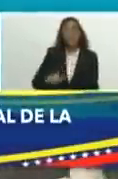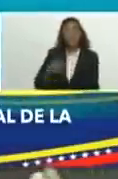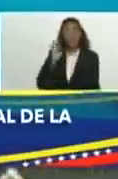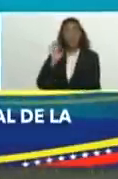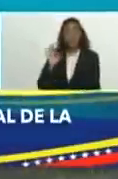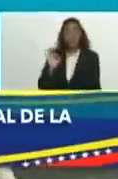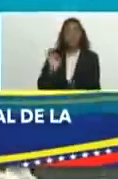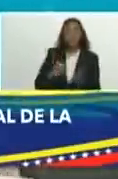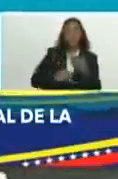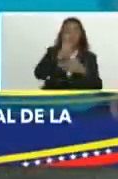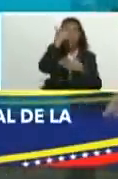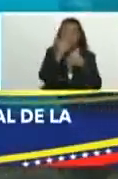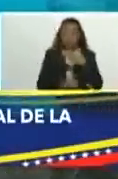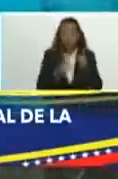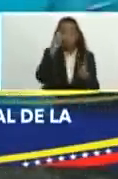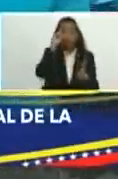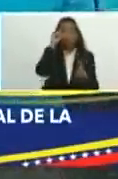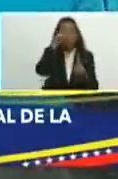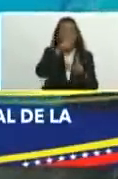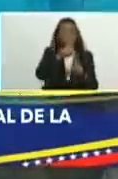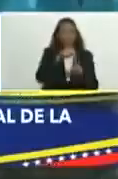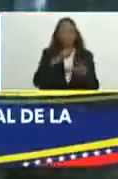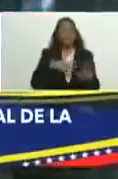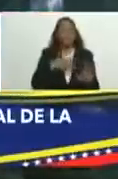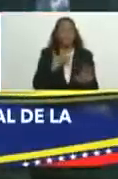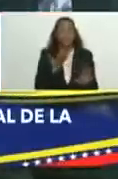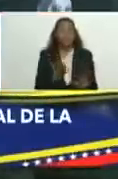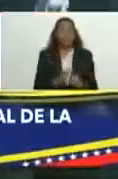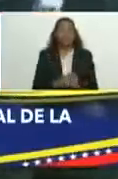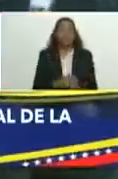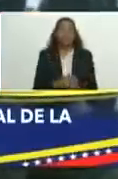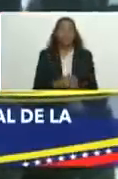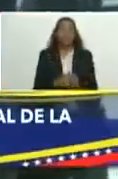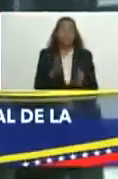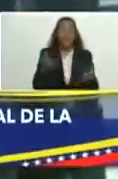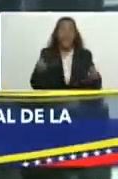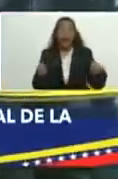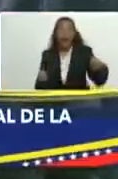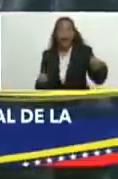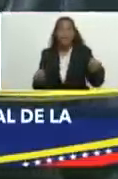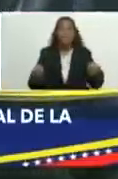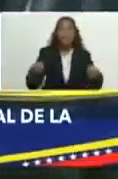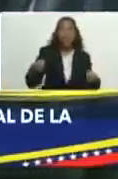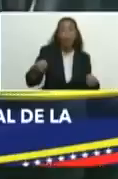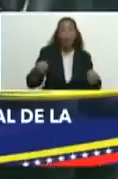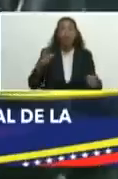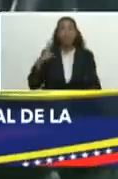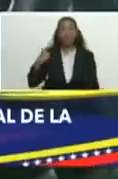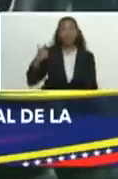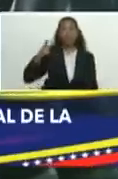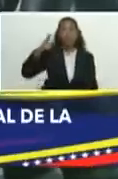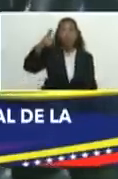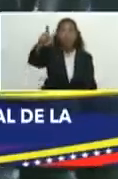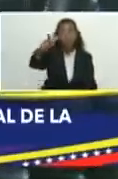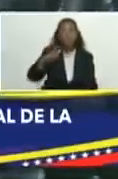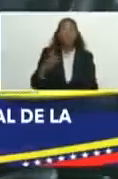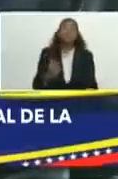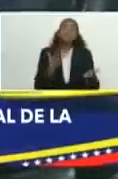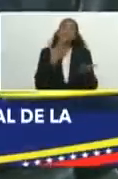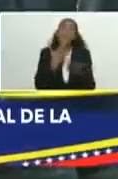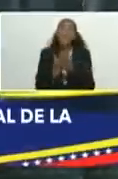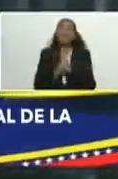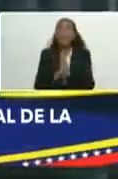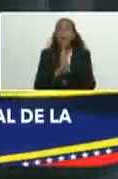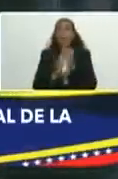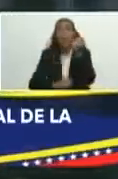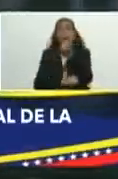de los proyectos que se tiene. Este es más grande, ¿verdad? Para sí, camión. Este es de camión. Y de autobús. Necesitamos de su apoyo para producir